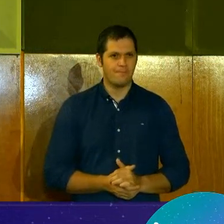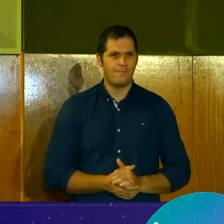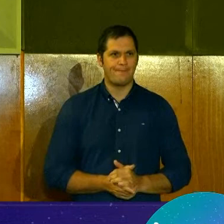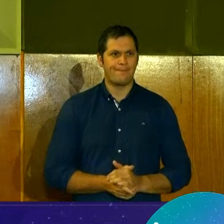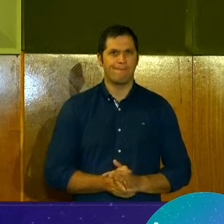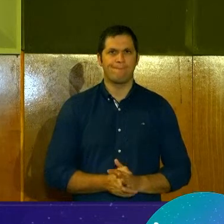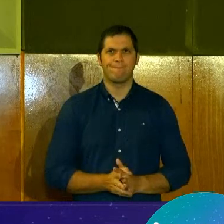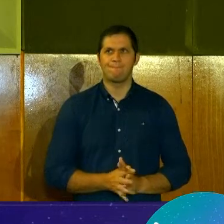mujeres apasionantes